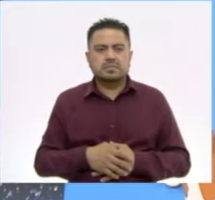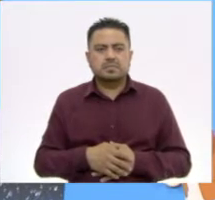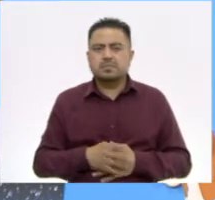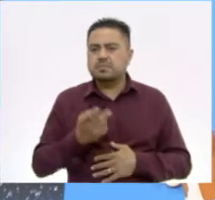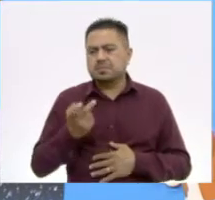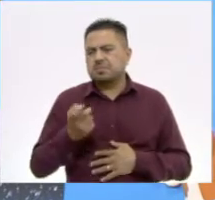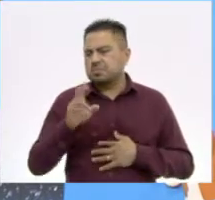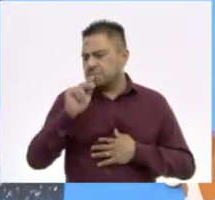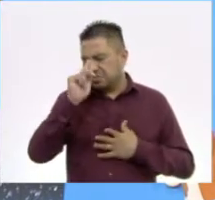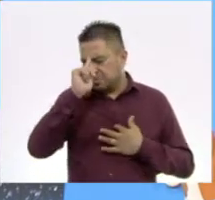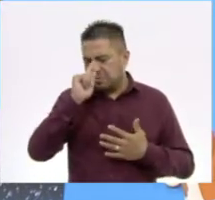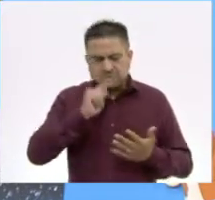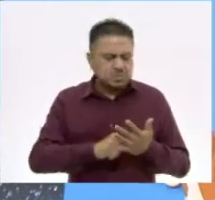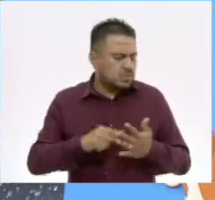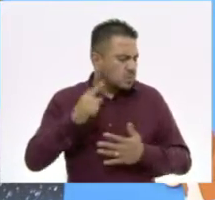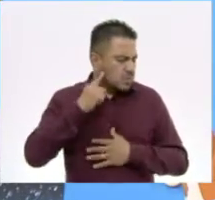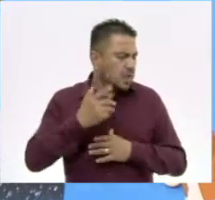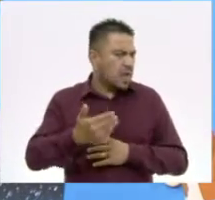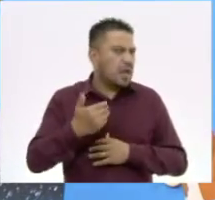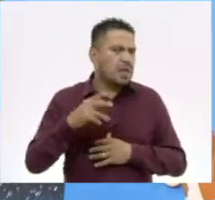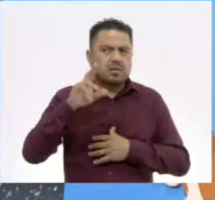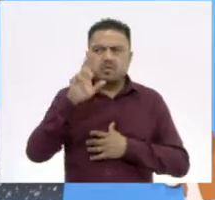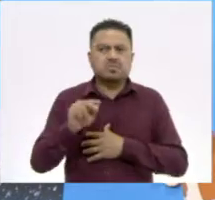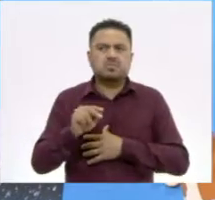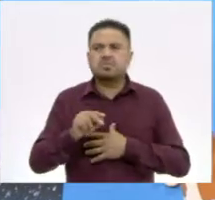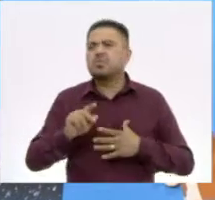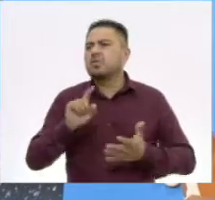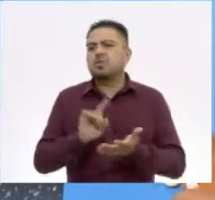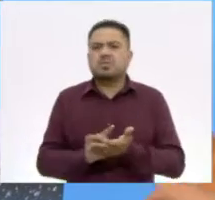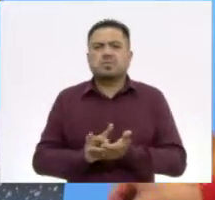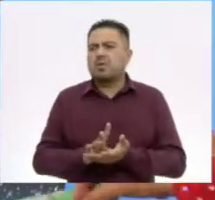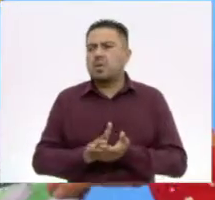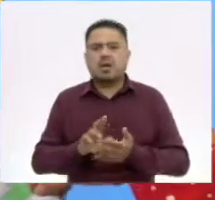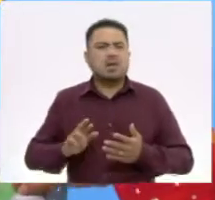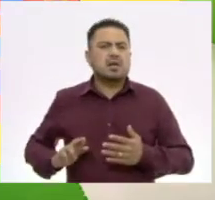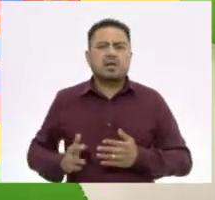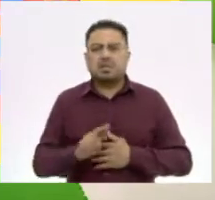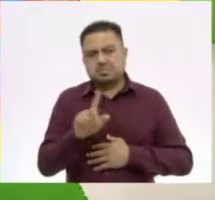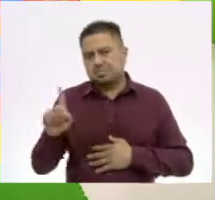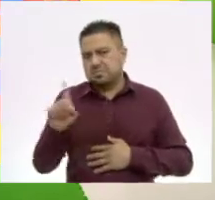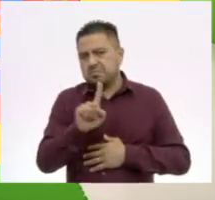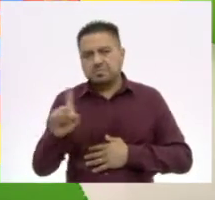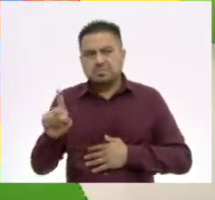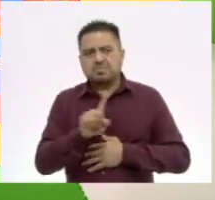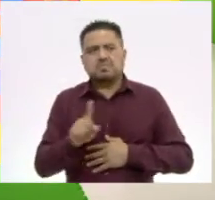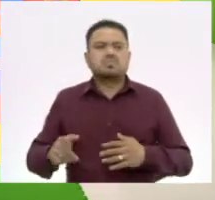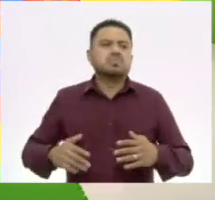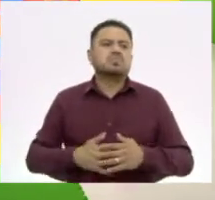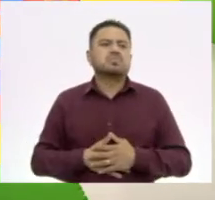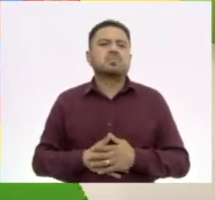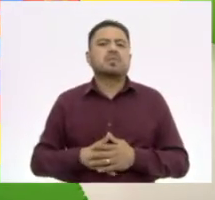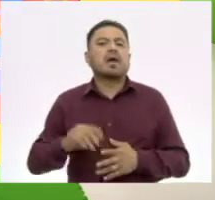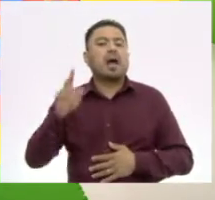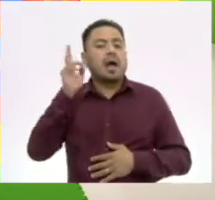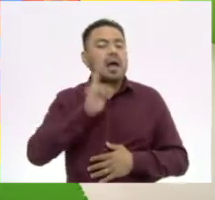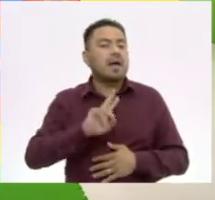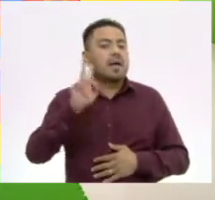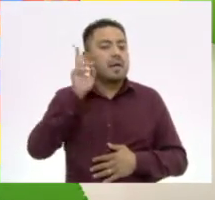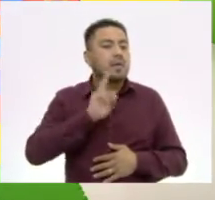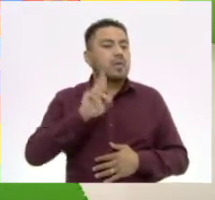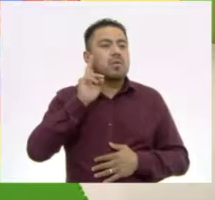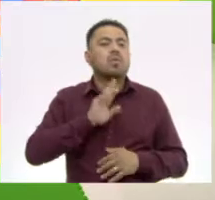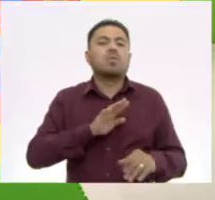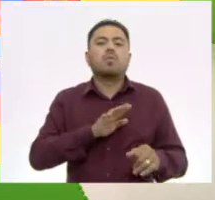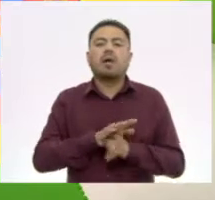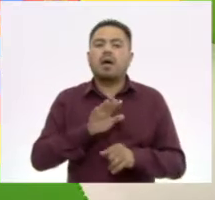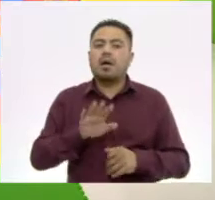no yo tampoco lo escuché no hacía frío a ver cuál